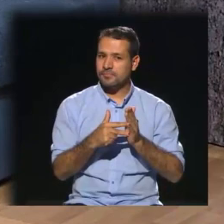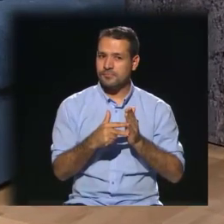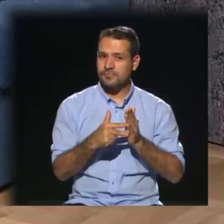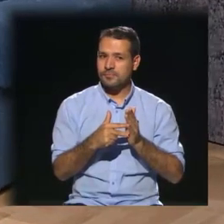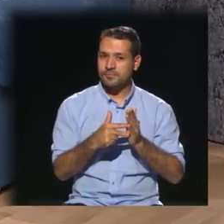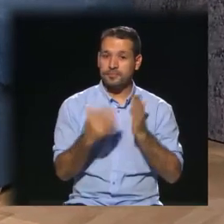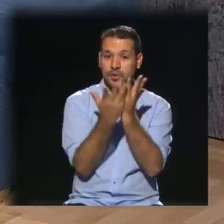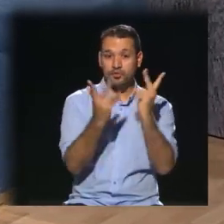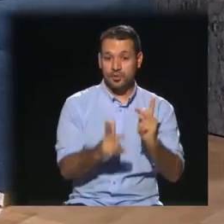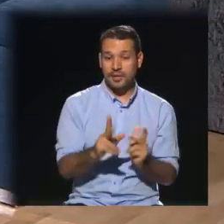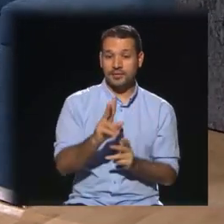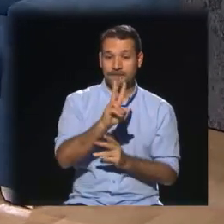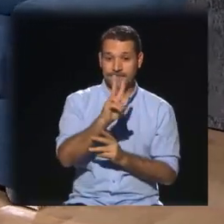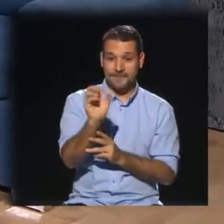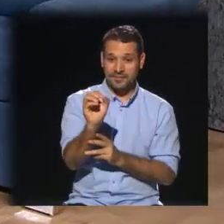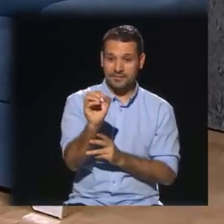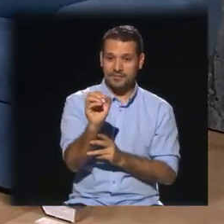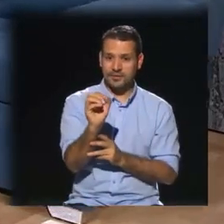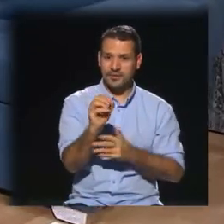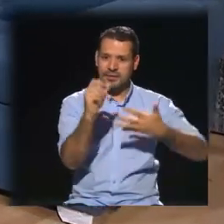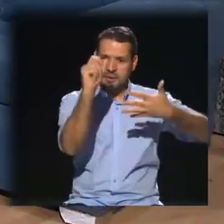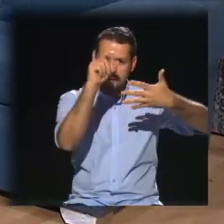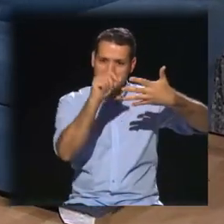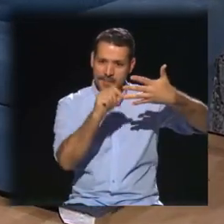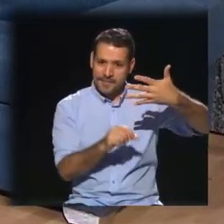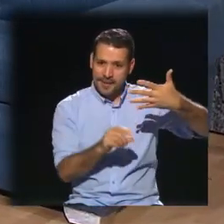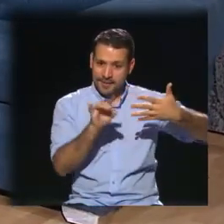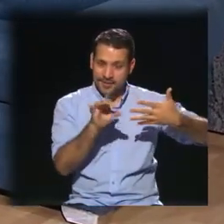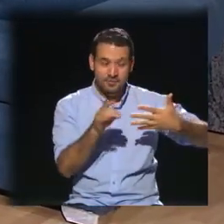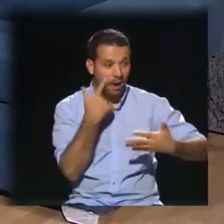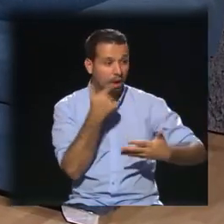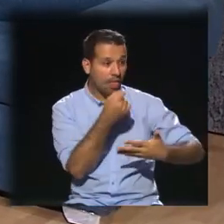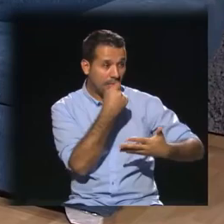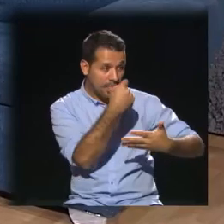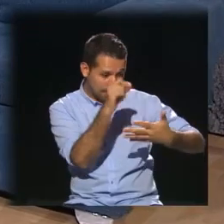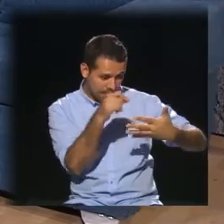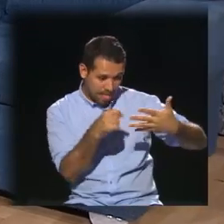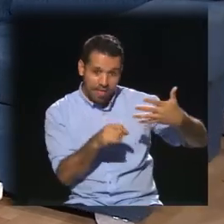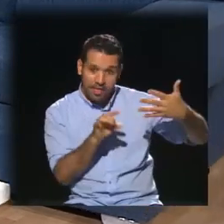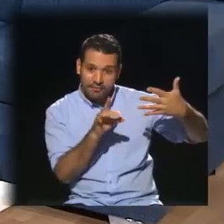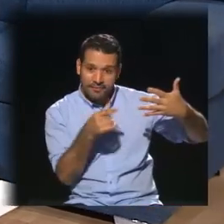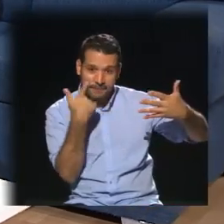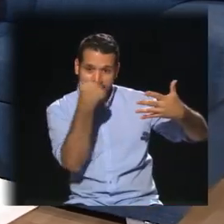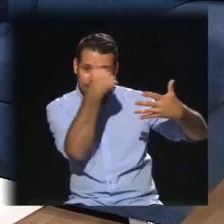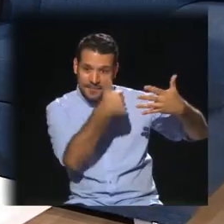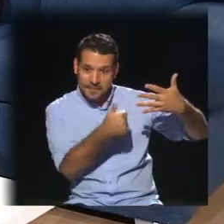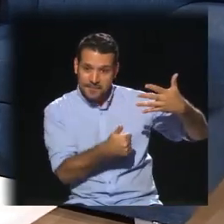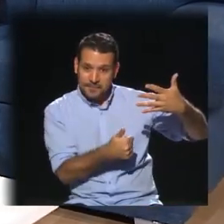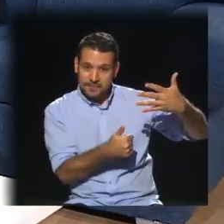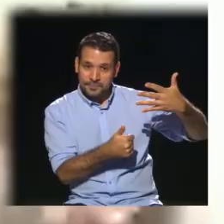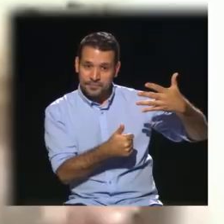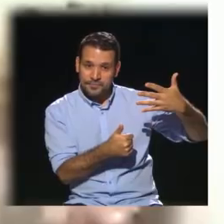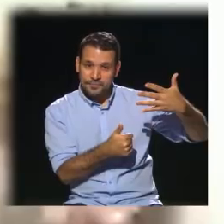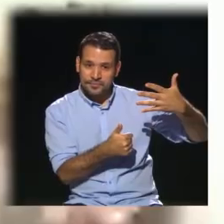hace 15 buenos y es buen estudiante. En filosofía podemos decir un buen estudiante que necesita todos